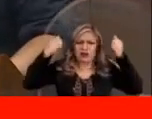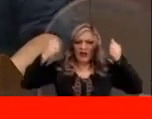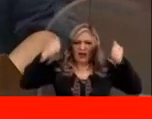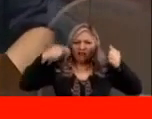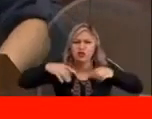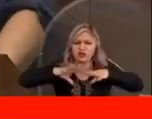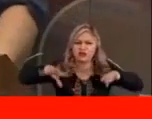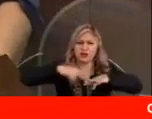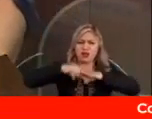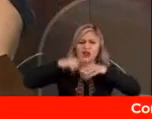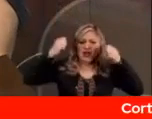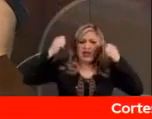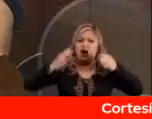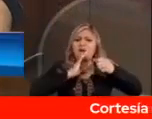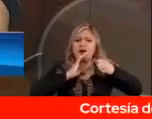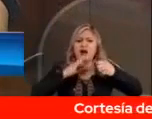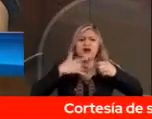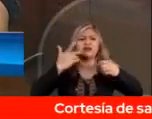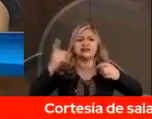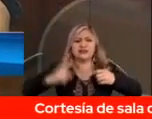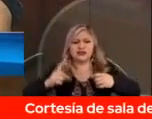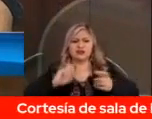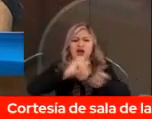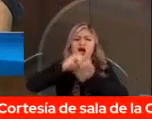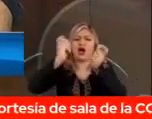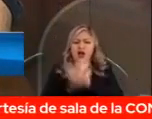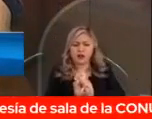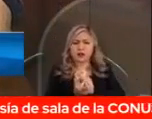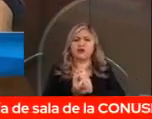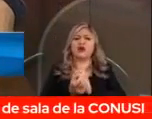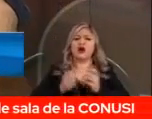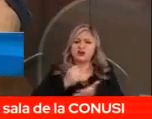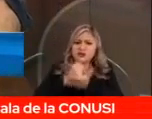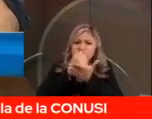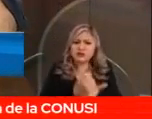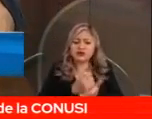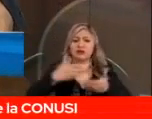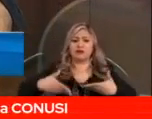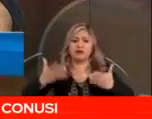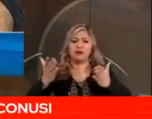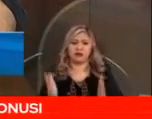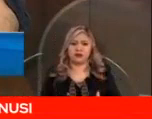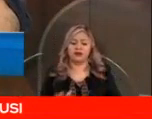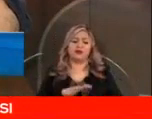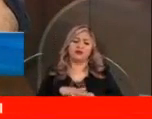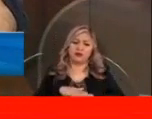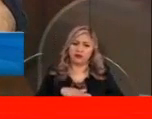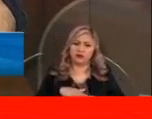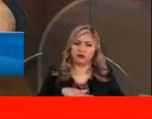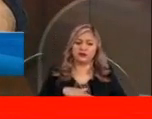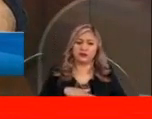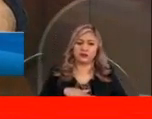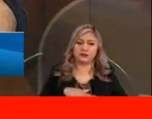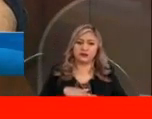toda claridad. Necesitamos cambios reales que ayuden a la mayoría y no a las minorías, como ocurre hasta